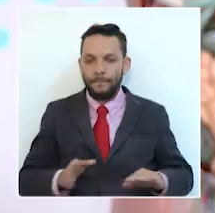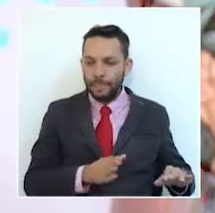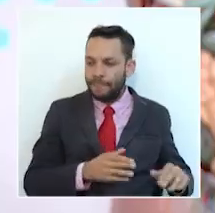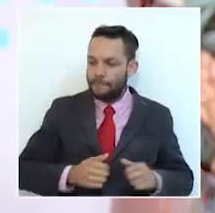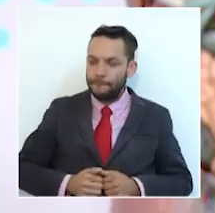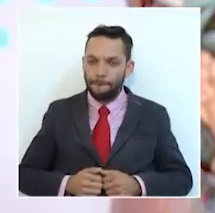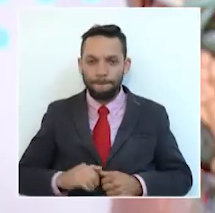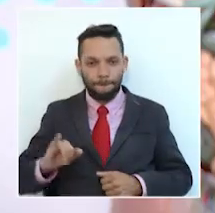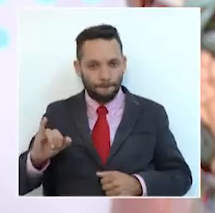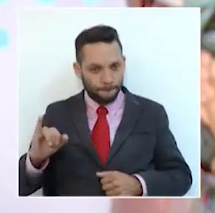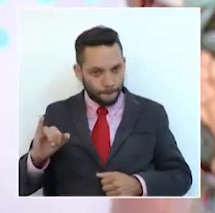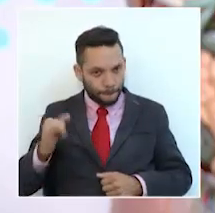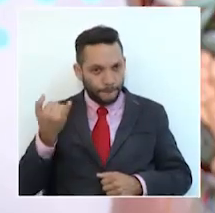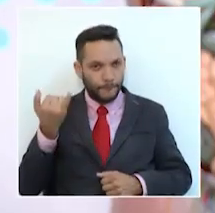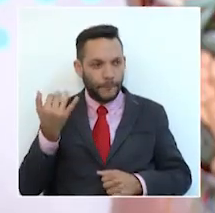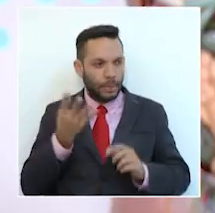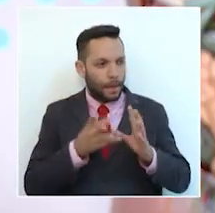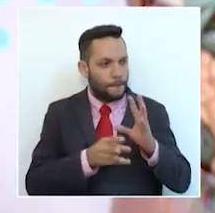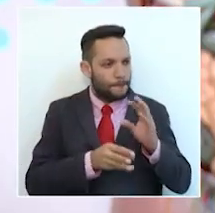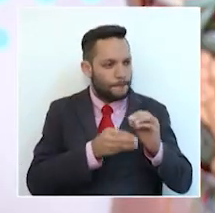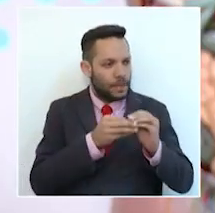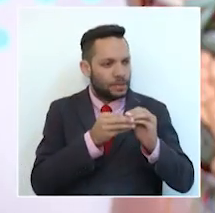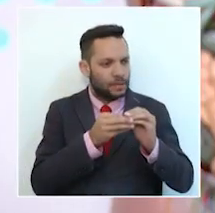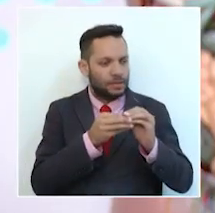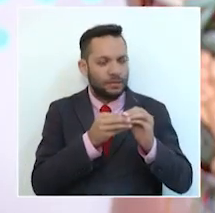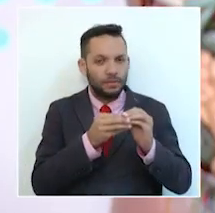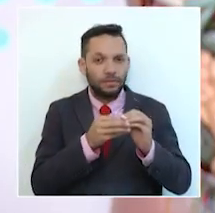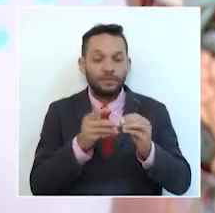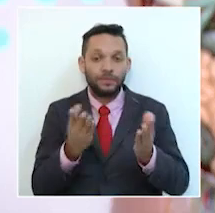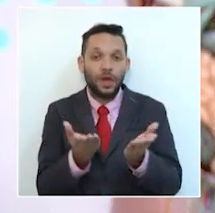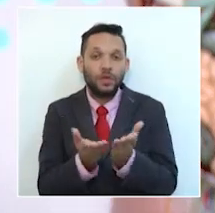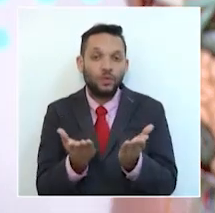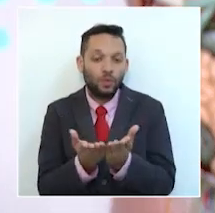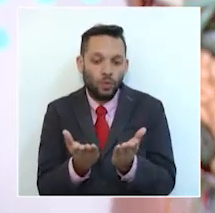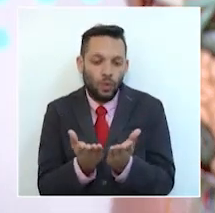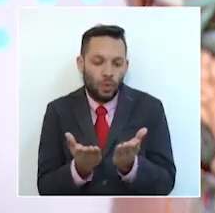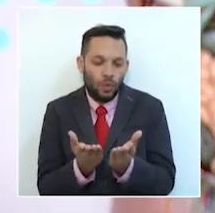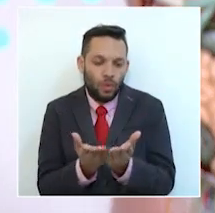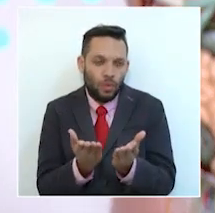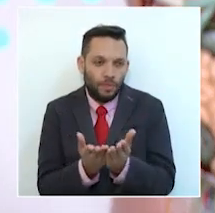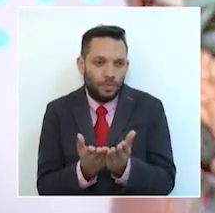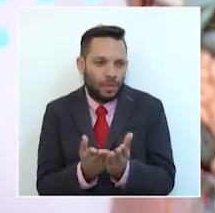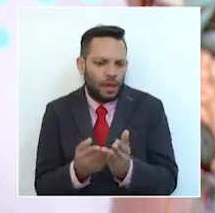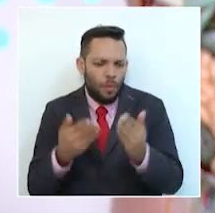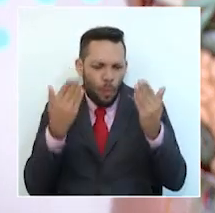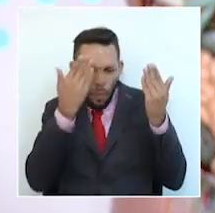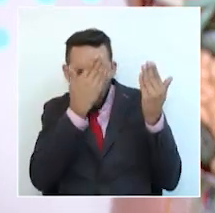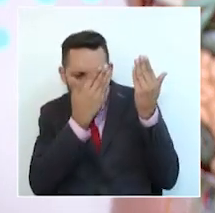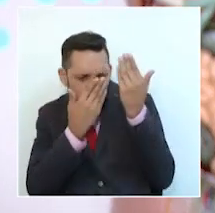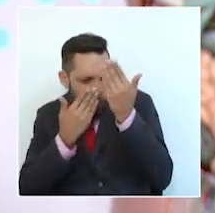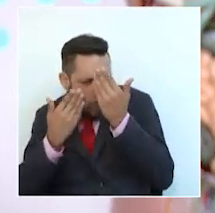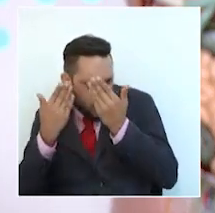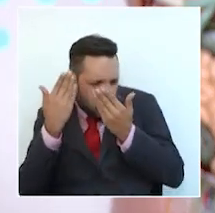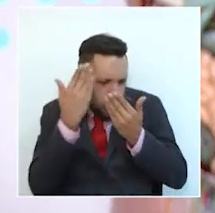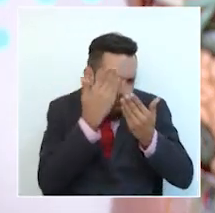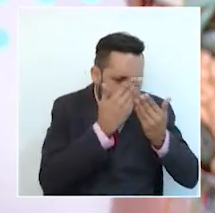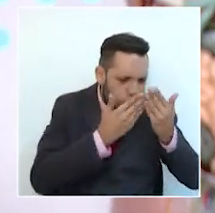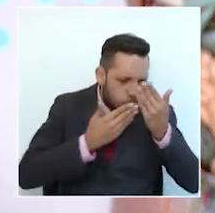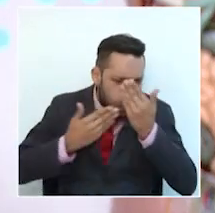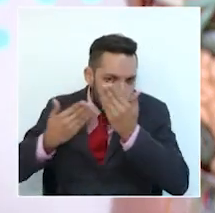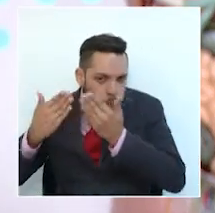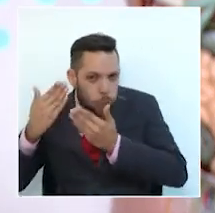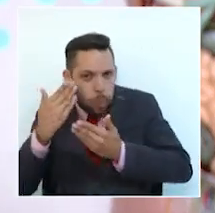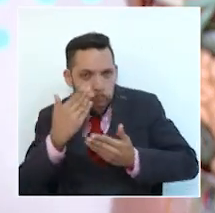si ya me gustaría añadir que estudie en las aguas termales con otros fines que no sean